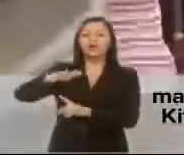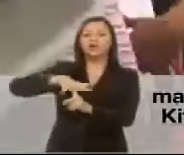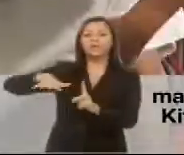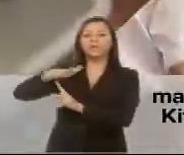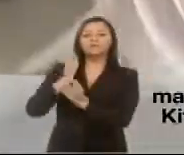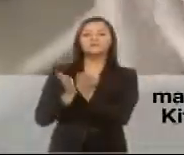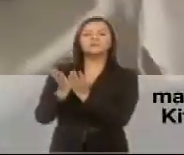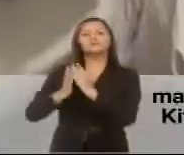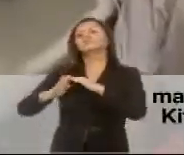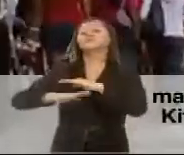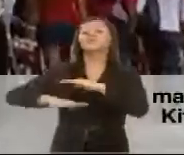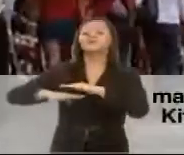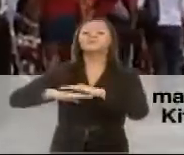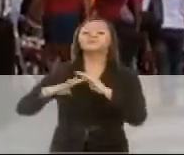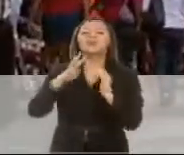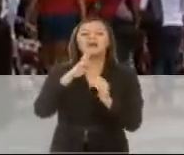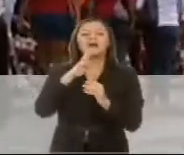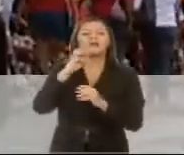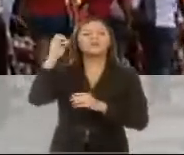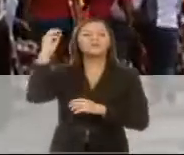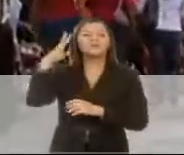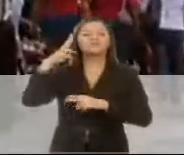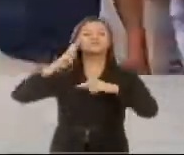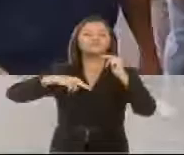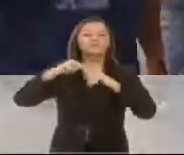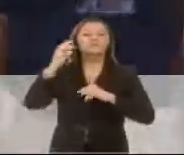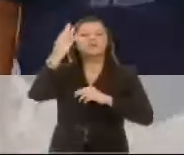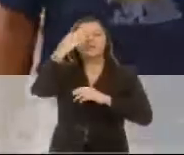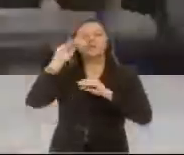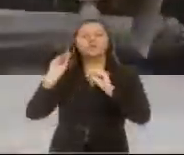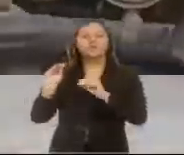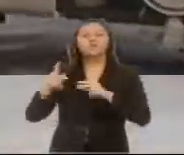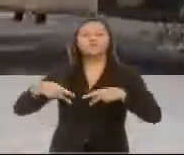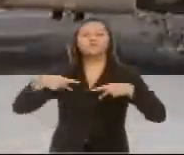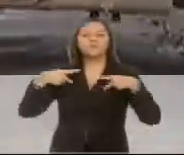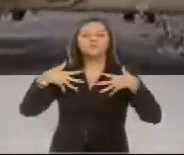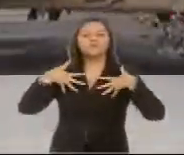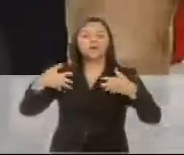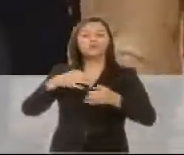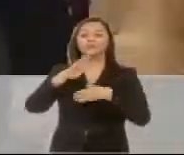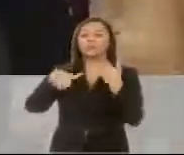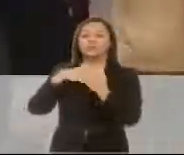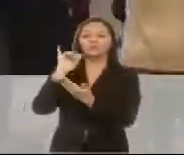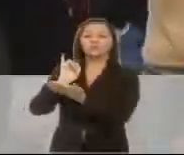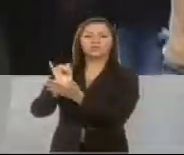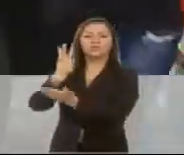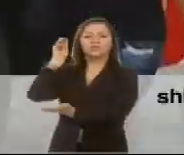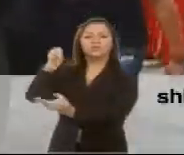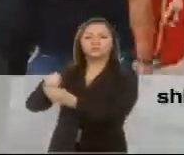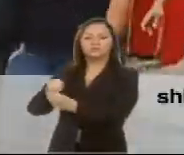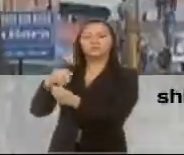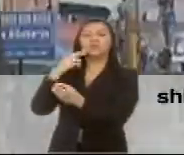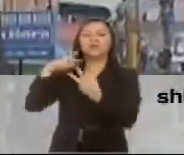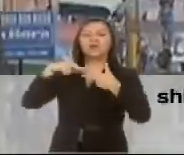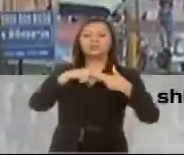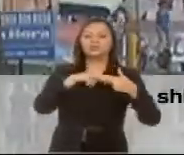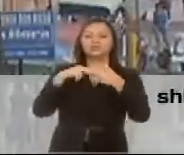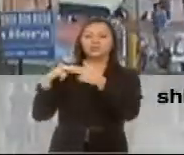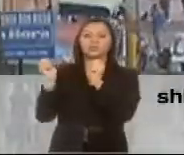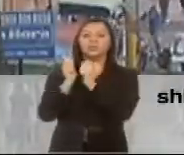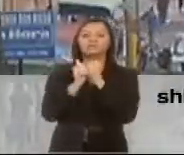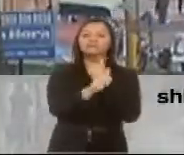mejorar la cobertura de servicios básicos, infraestructura educativa, salud, vías, y mantener una relación armónica con